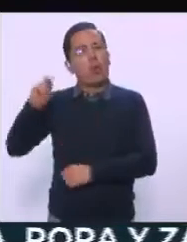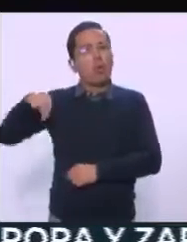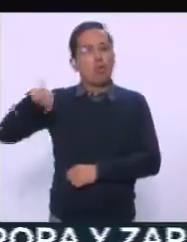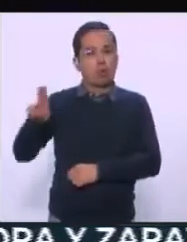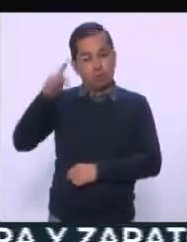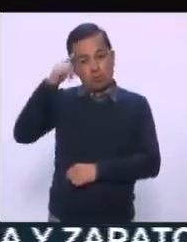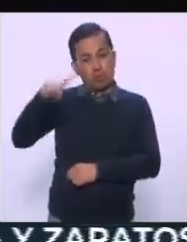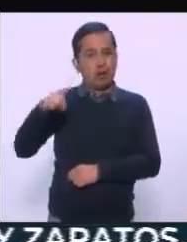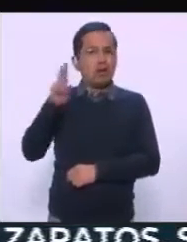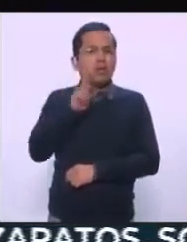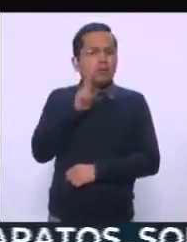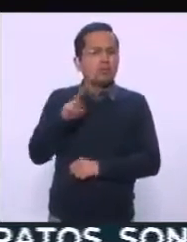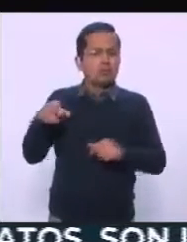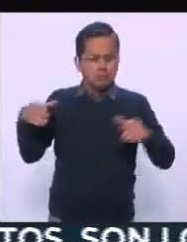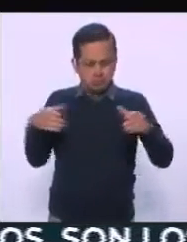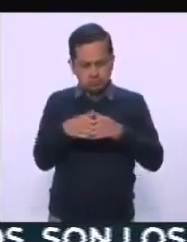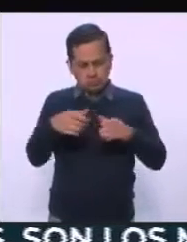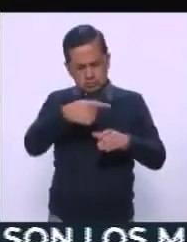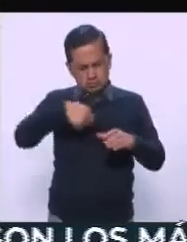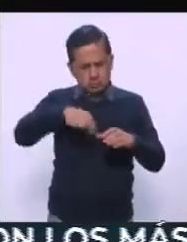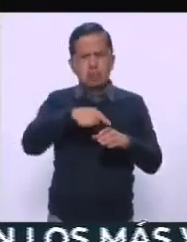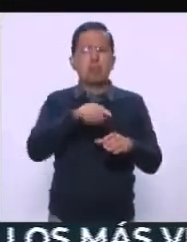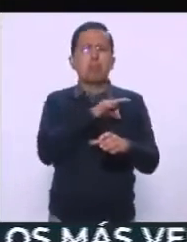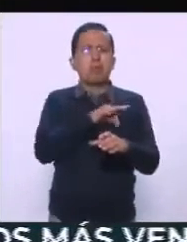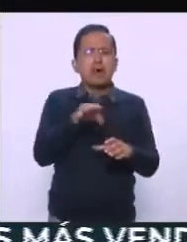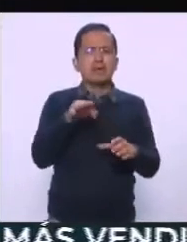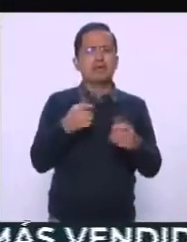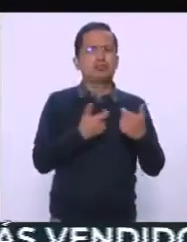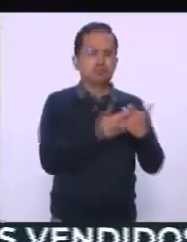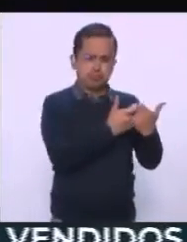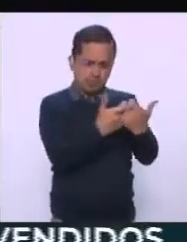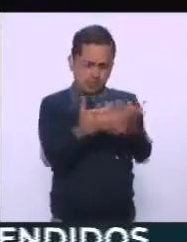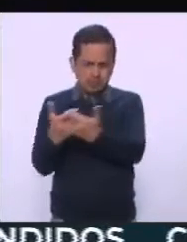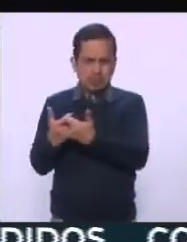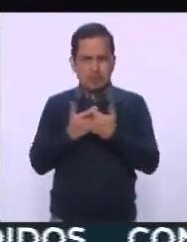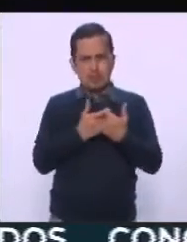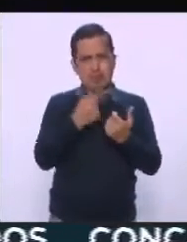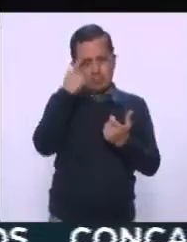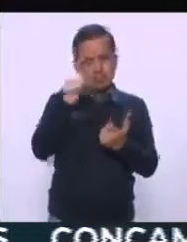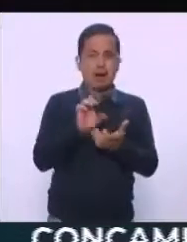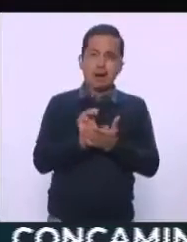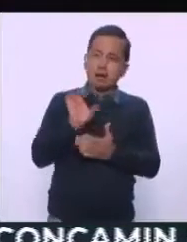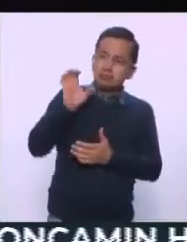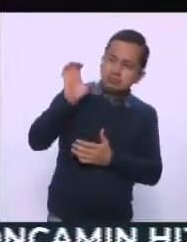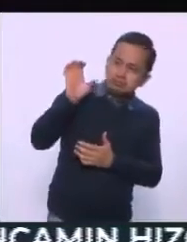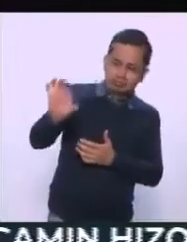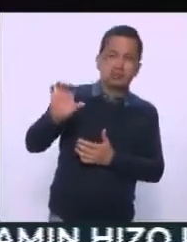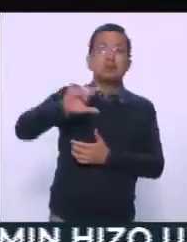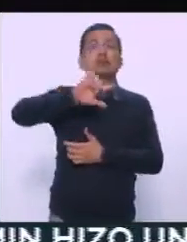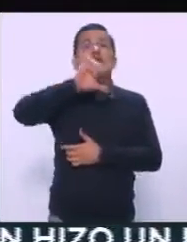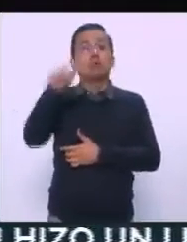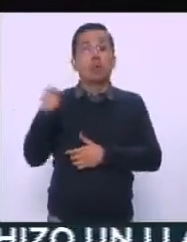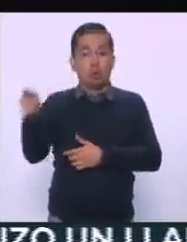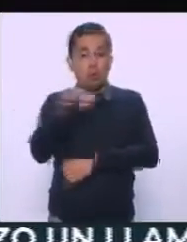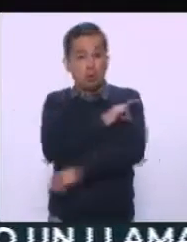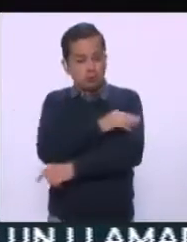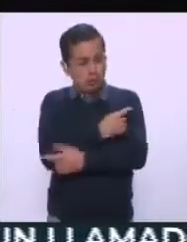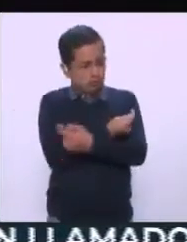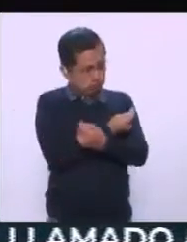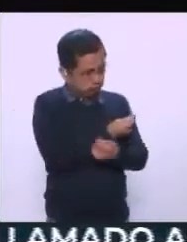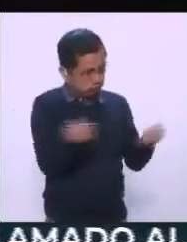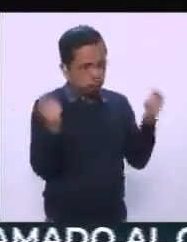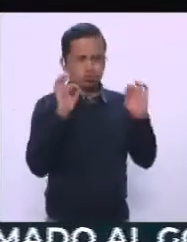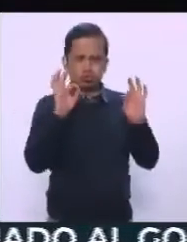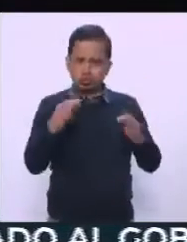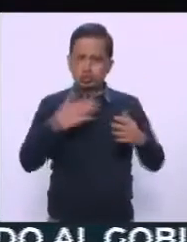que se forme una especie de agregado monetario para que se distribuya de manera más equitativa la vacuna. Entonces, ¿qué es lo que está